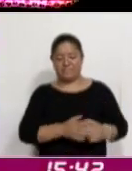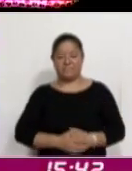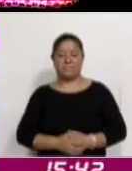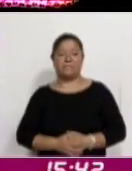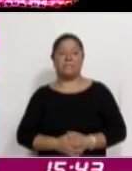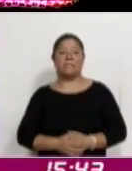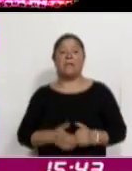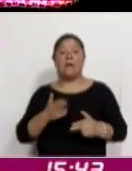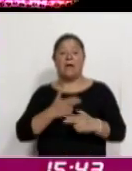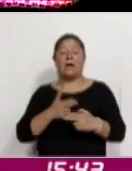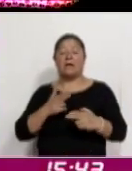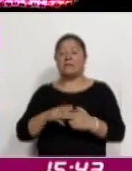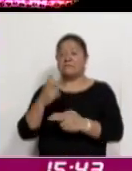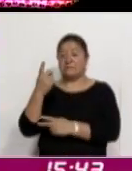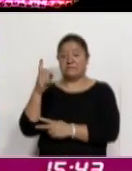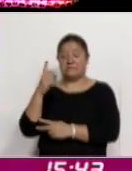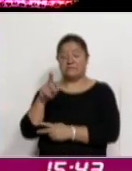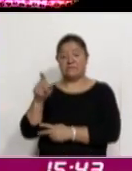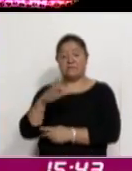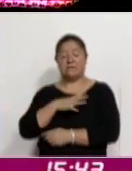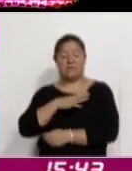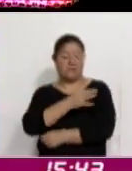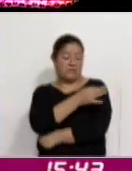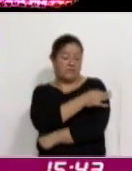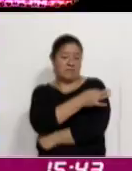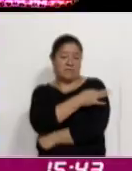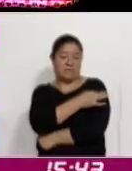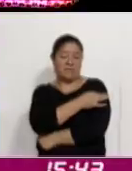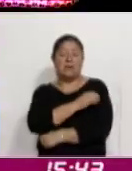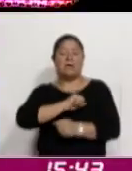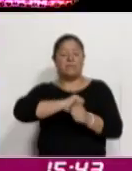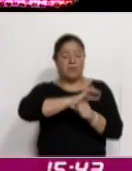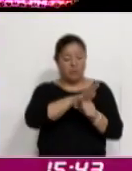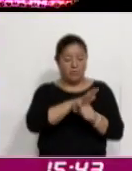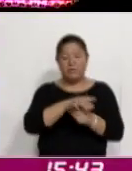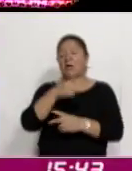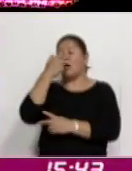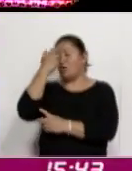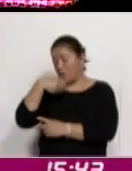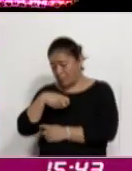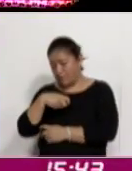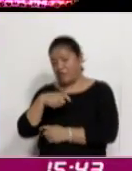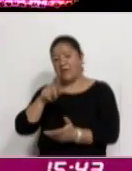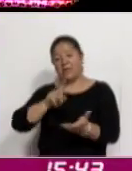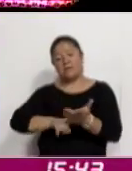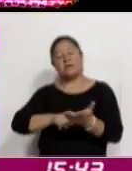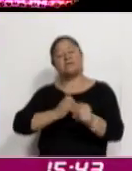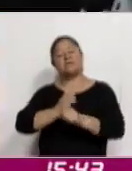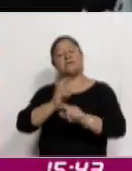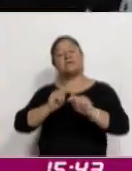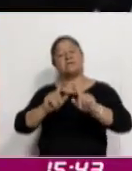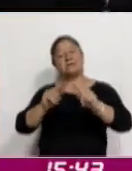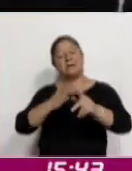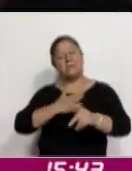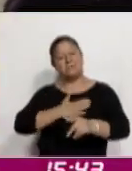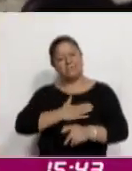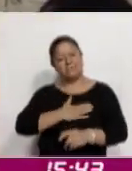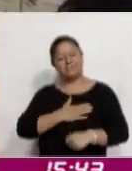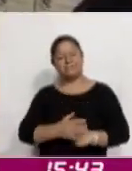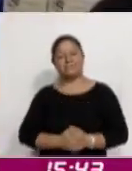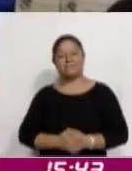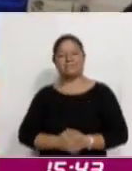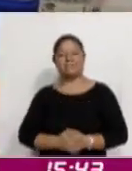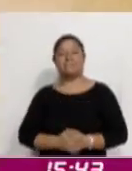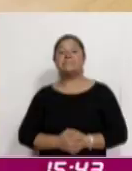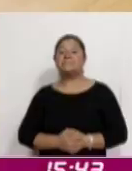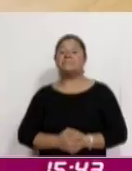hasta diciembre la campaña de vacunación contra influenza y COVID-19 en el estado de Tlaxcala. A partir de diciembre se